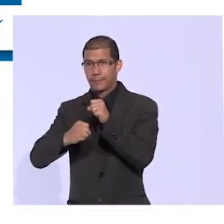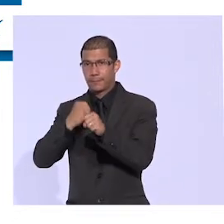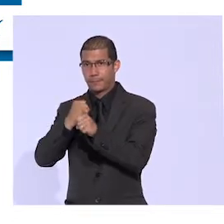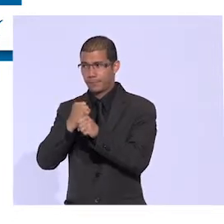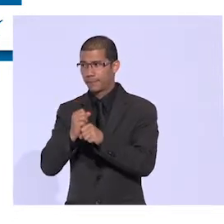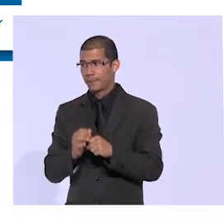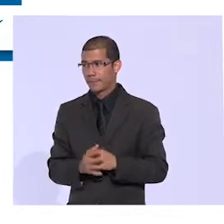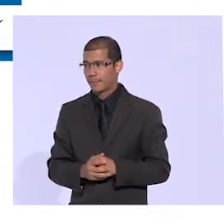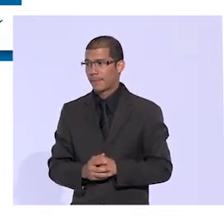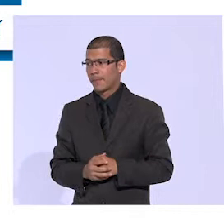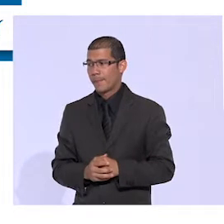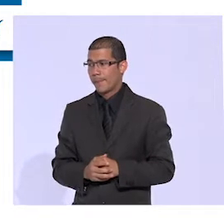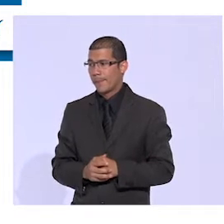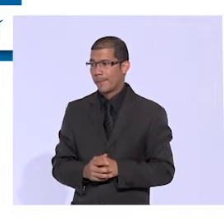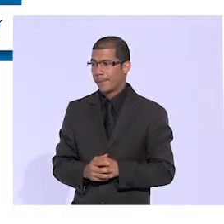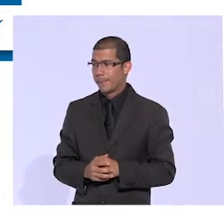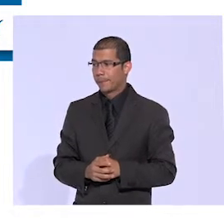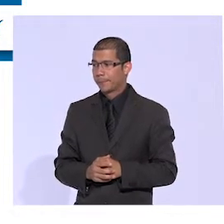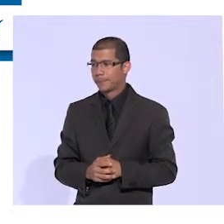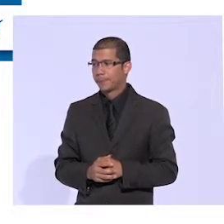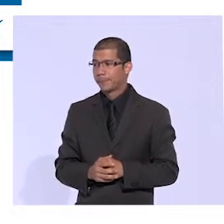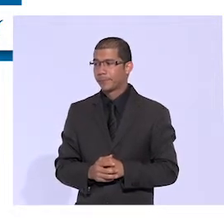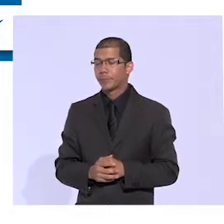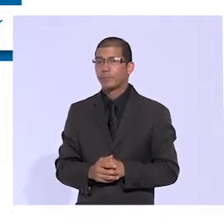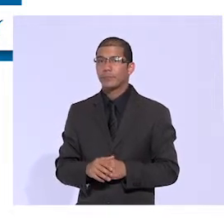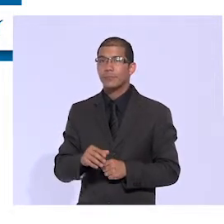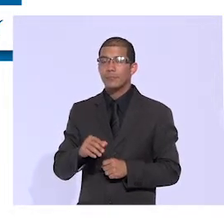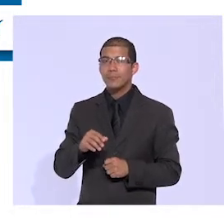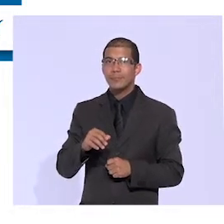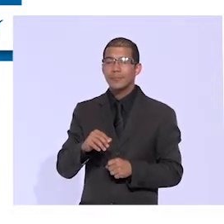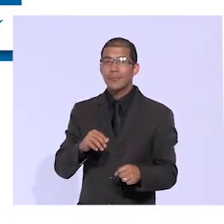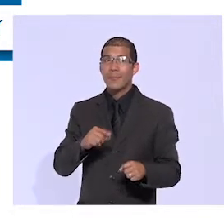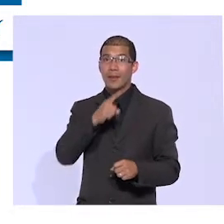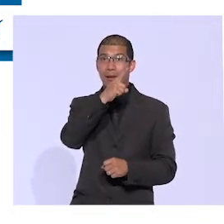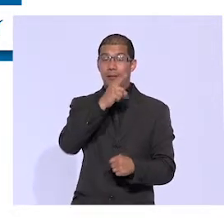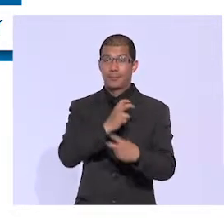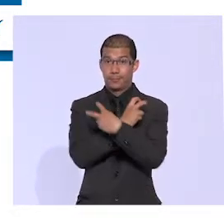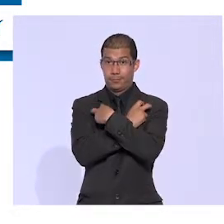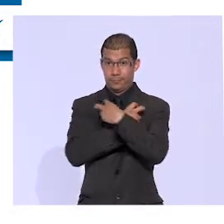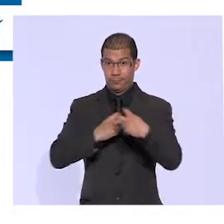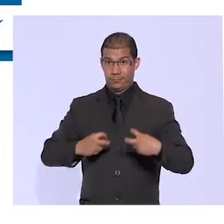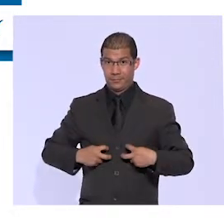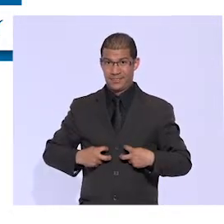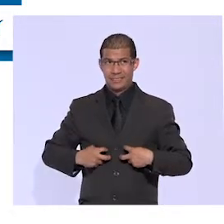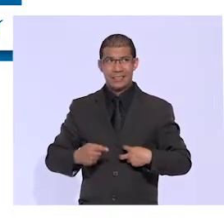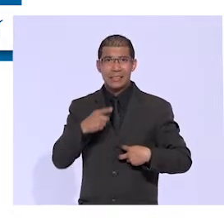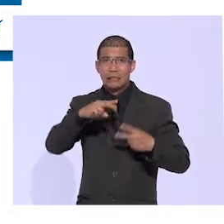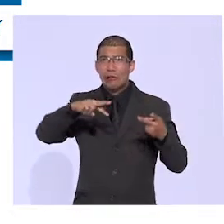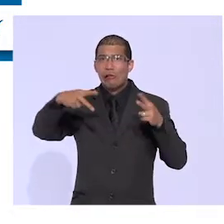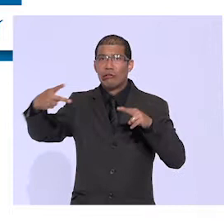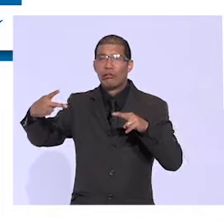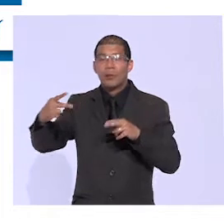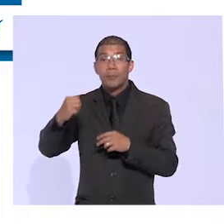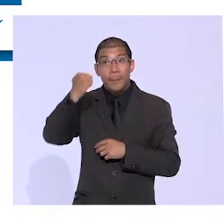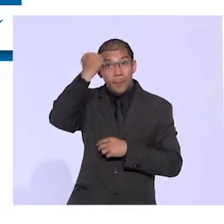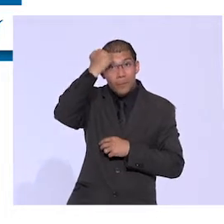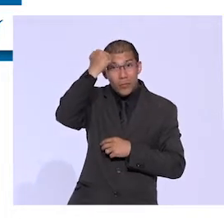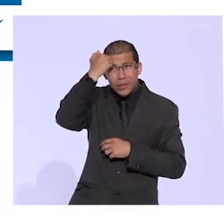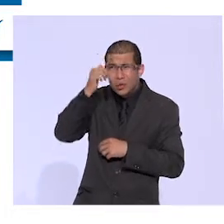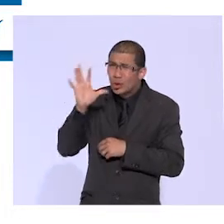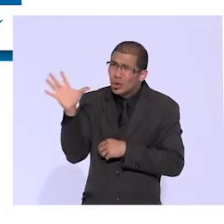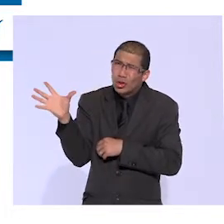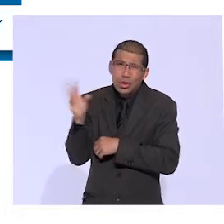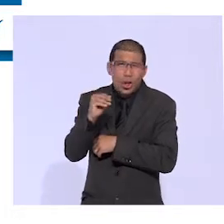En el caso opuesto está Portugal, en el que prácticamente todos los profesores son mayores de 30 años. Debe ser